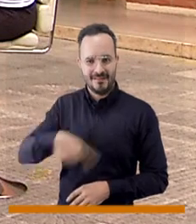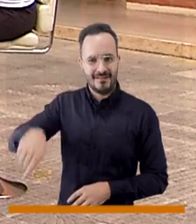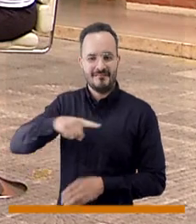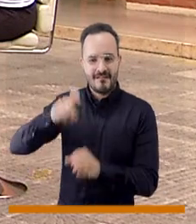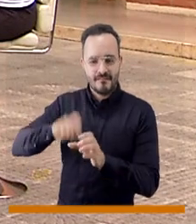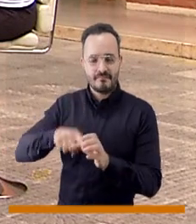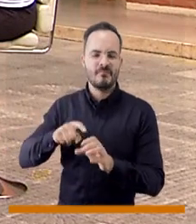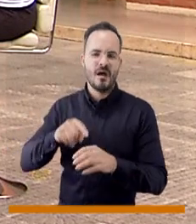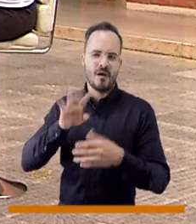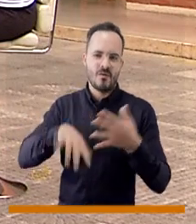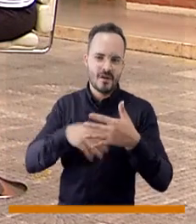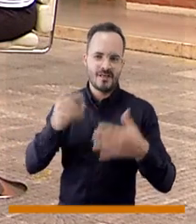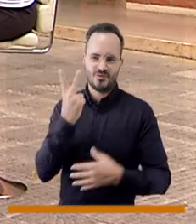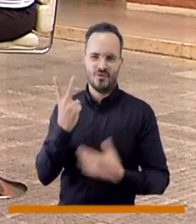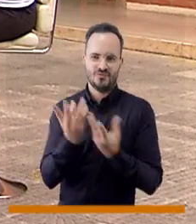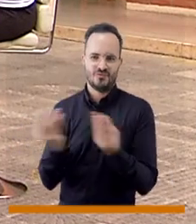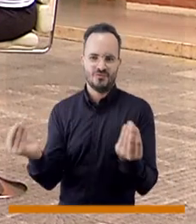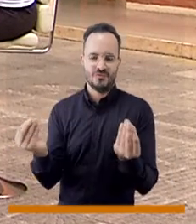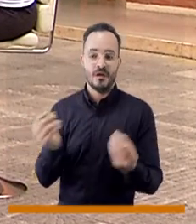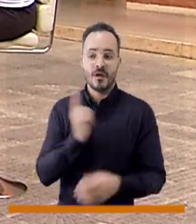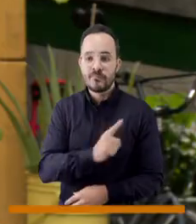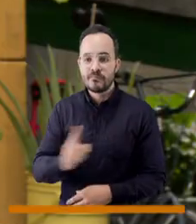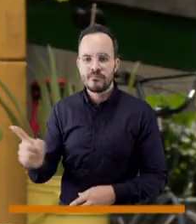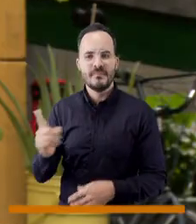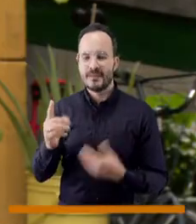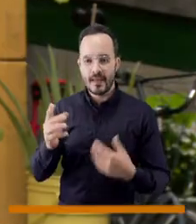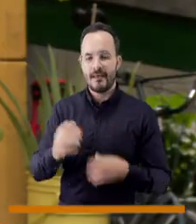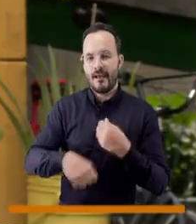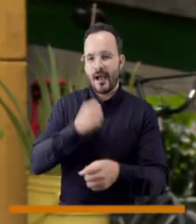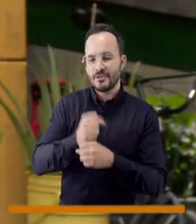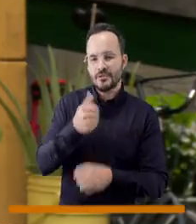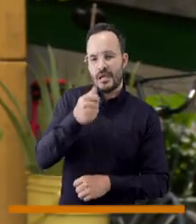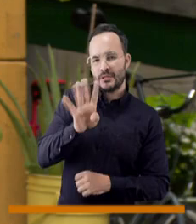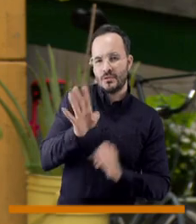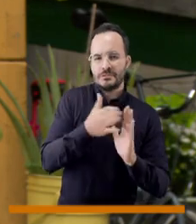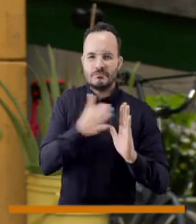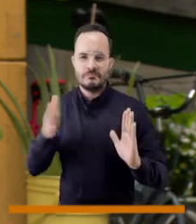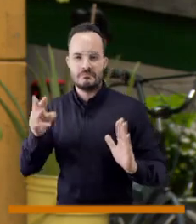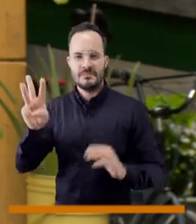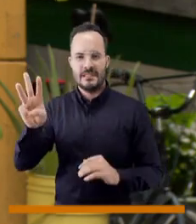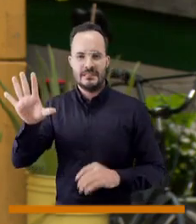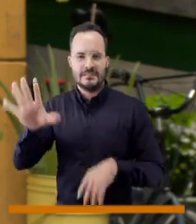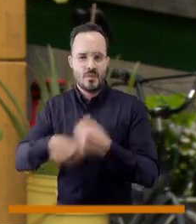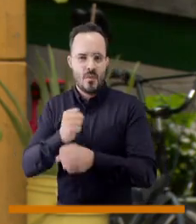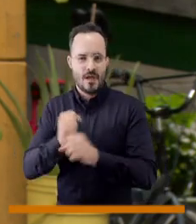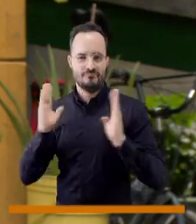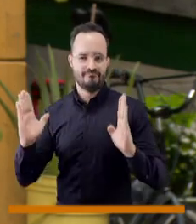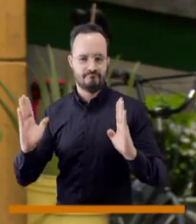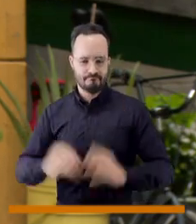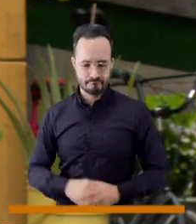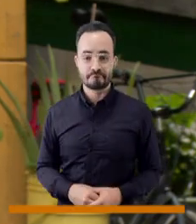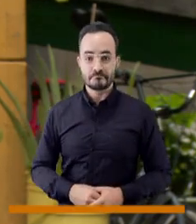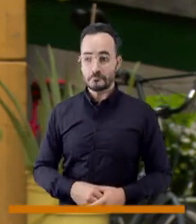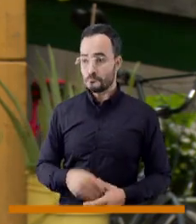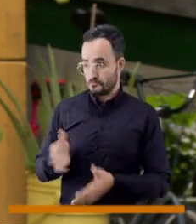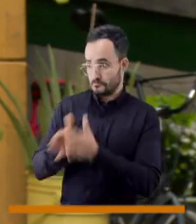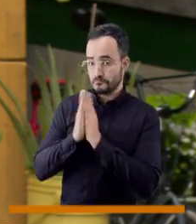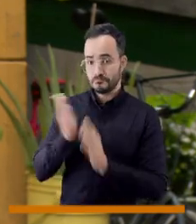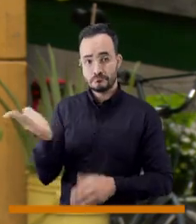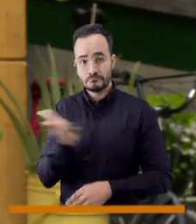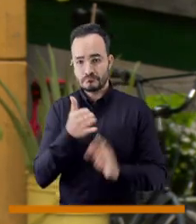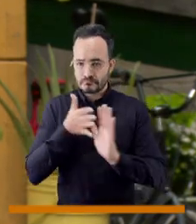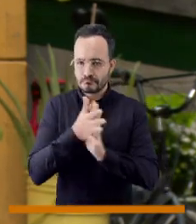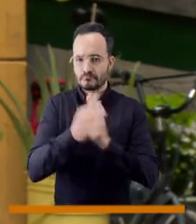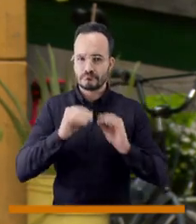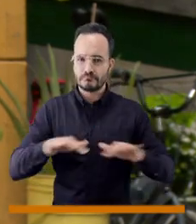jornadas. Estudiantes entre los 14 y 35 años de edad. Y contémosle, concejal, a nuestros